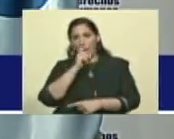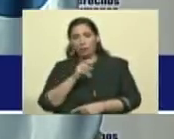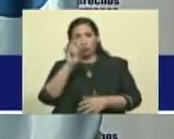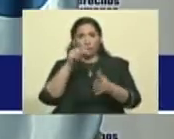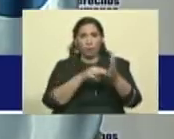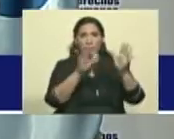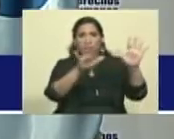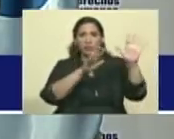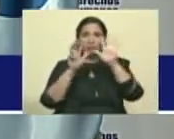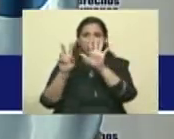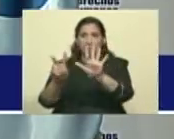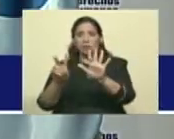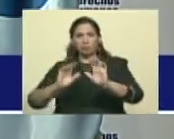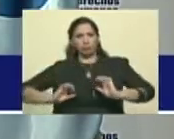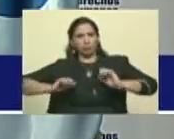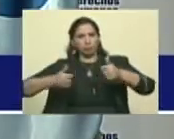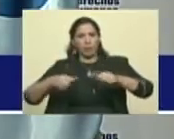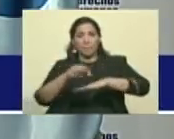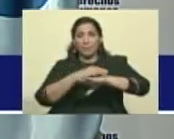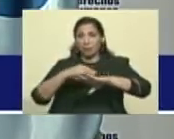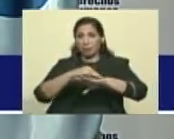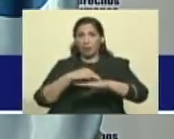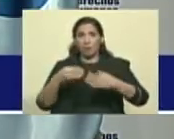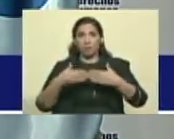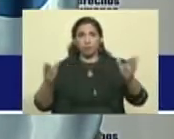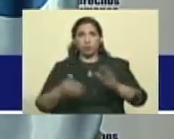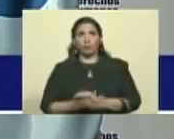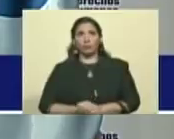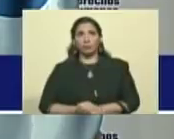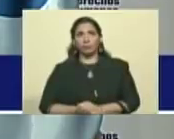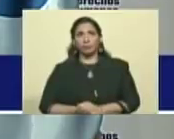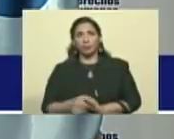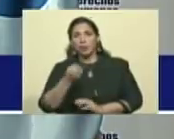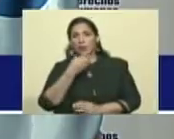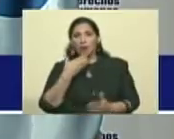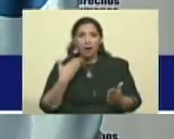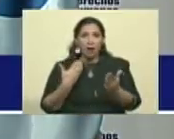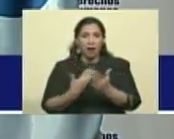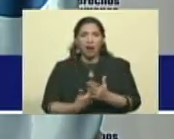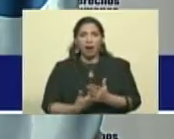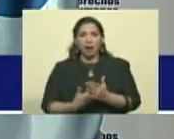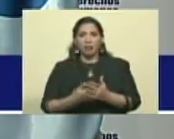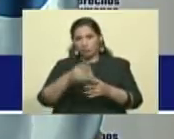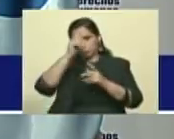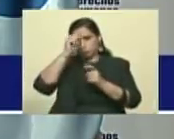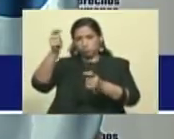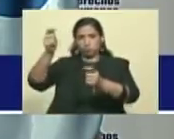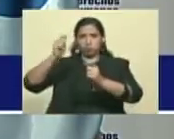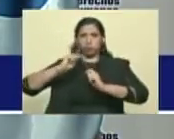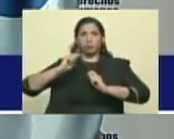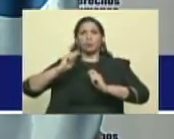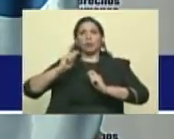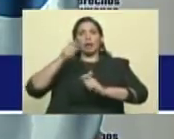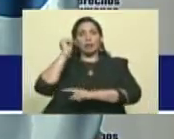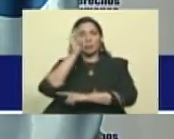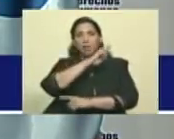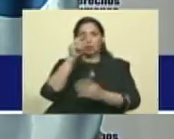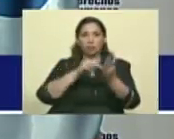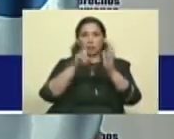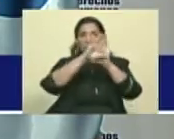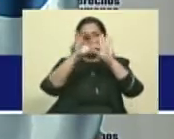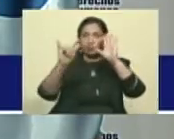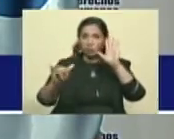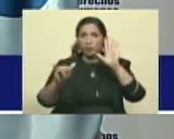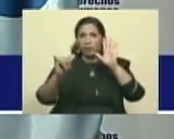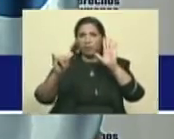que entramos nosotros a este Ministerio Público, en buena hora, gracias a la designación de la Asamblea Nacional Constituyente, que me honró pues con